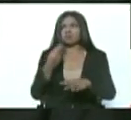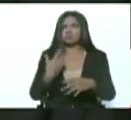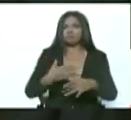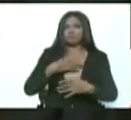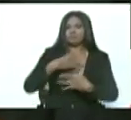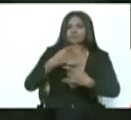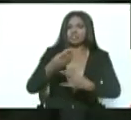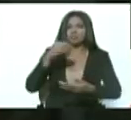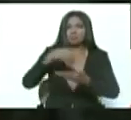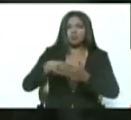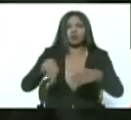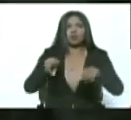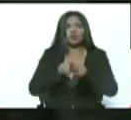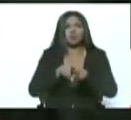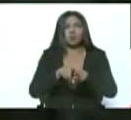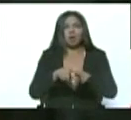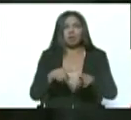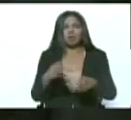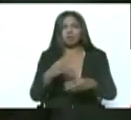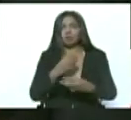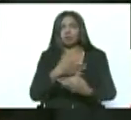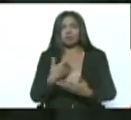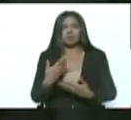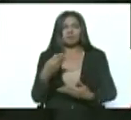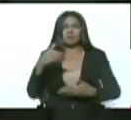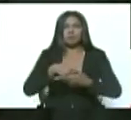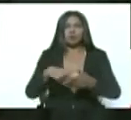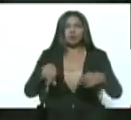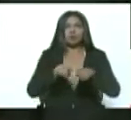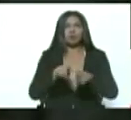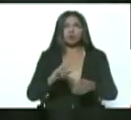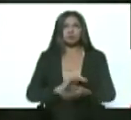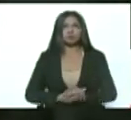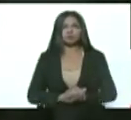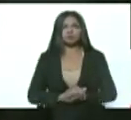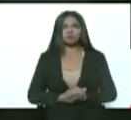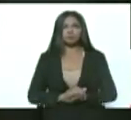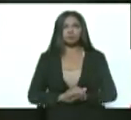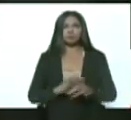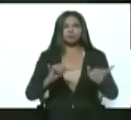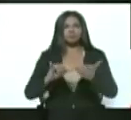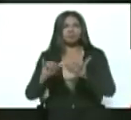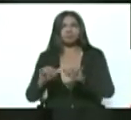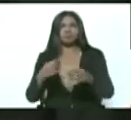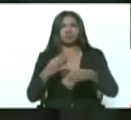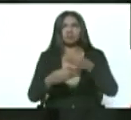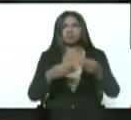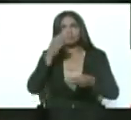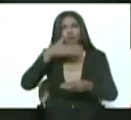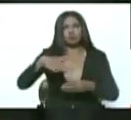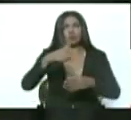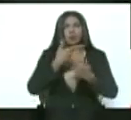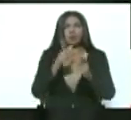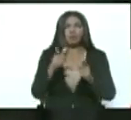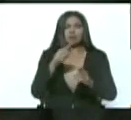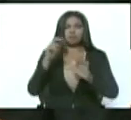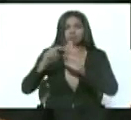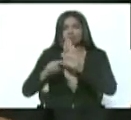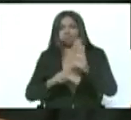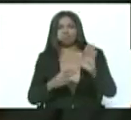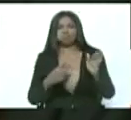se impongan y no quiere que se impongan los intereses de la mayoría de los pueblos y de los pueblos soberanos, de los pueblos libres. Las medidas